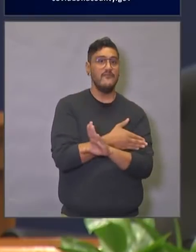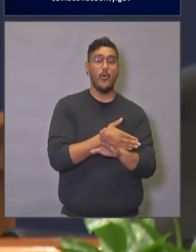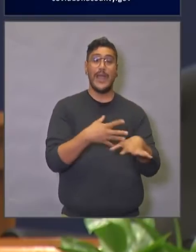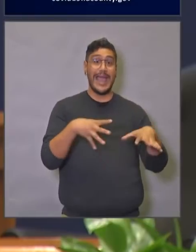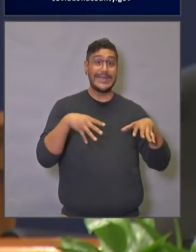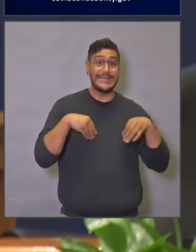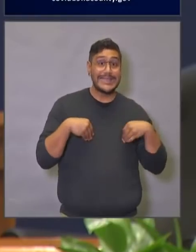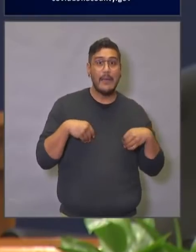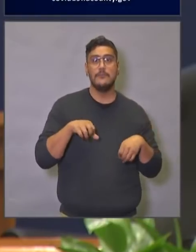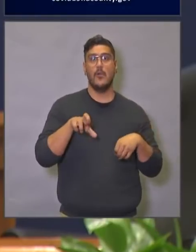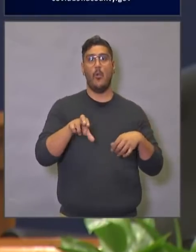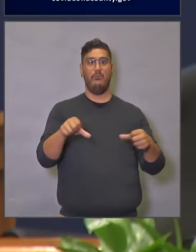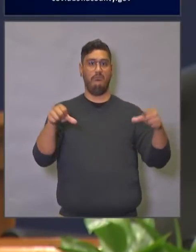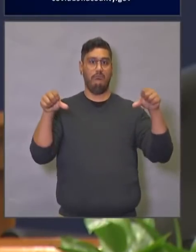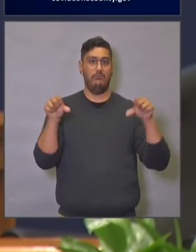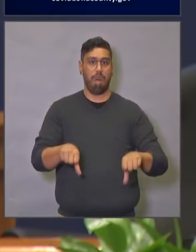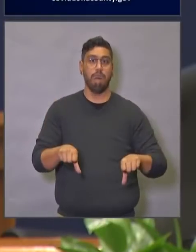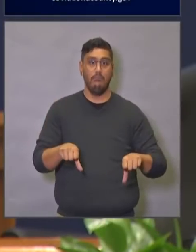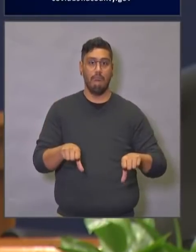las solicitudes.